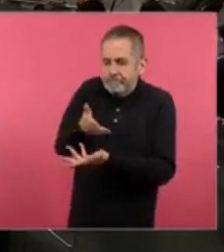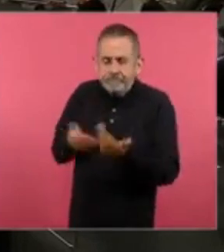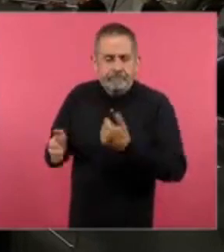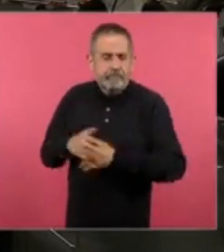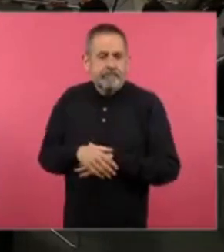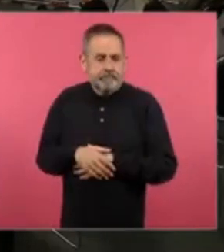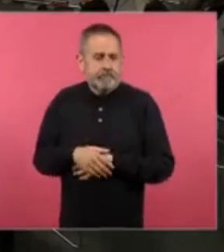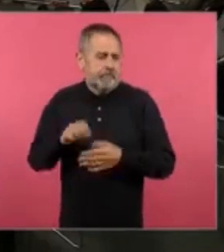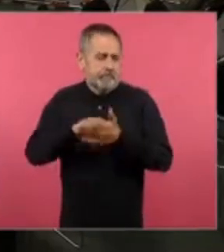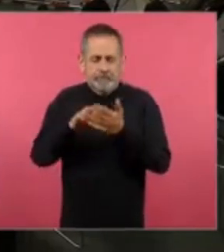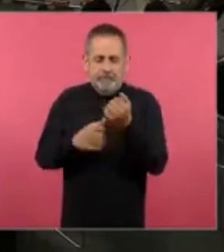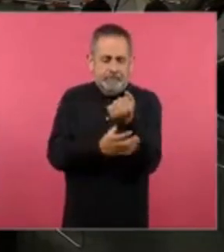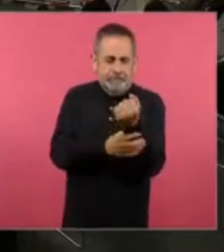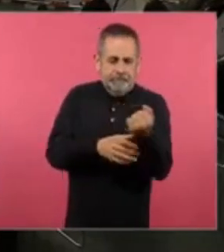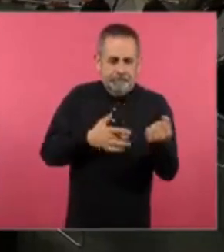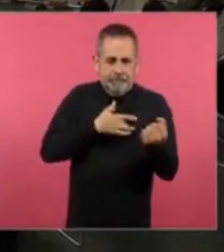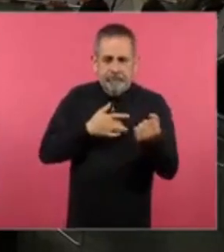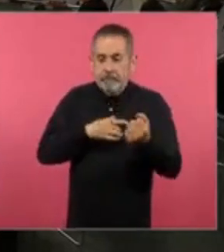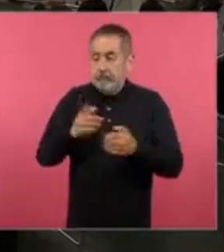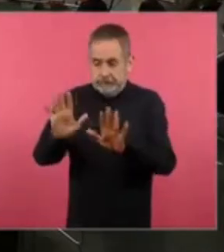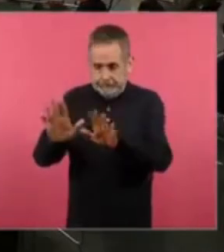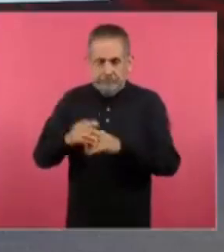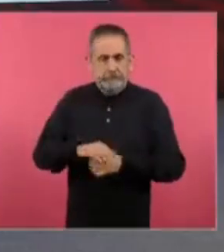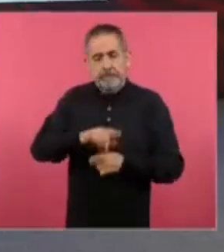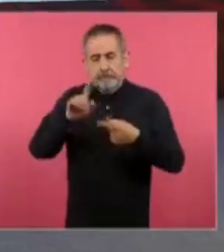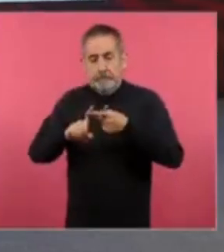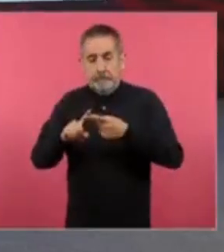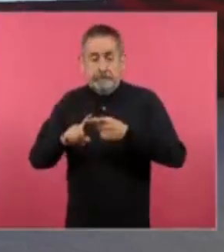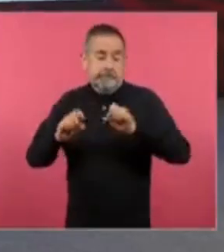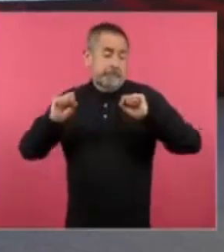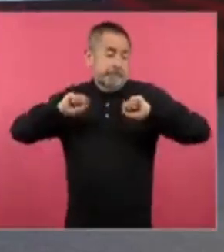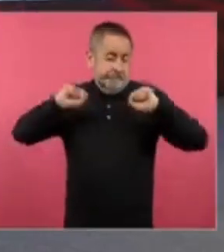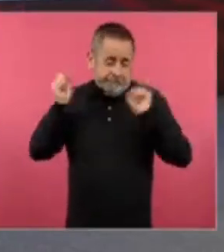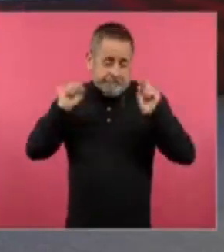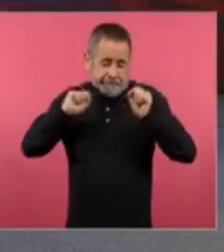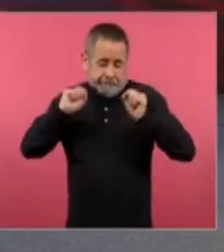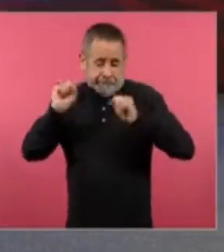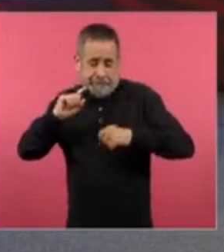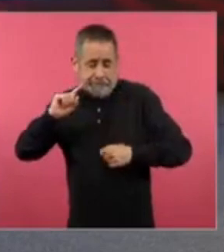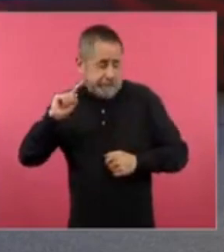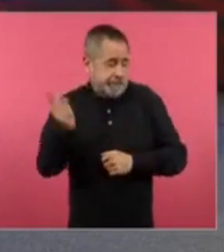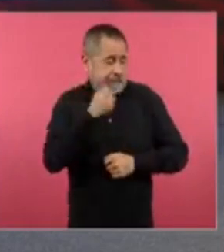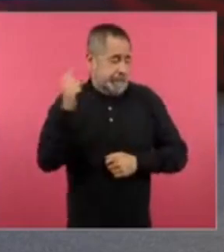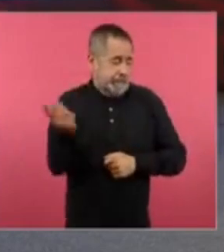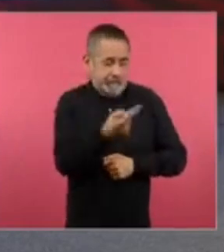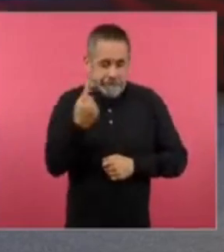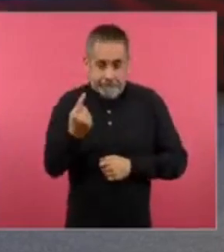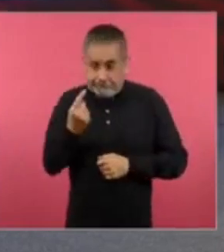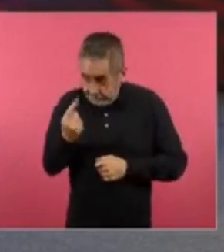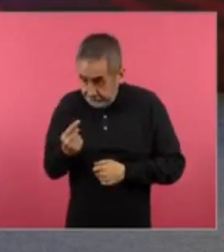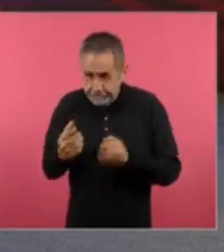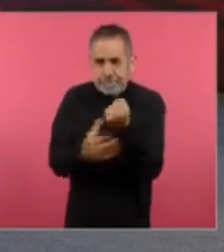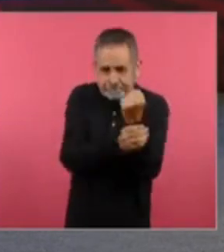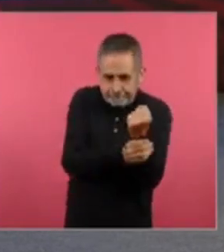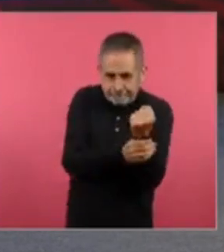el pulso corriendo, con ejercicio moderado, con ejercicio intenso. Vamos